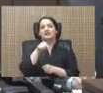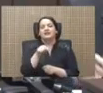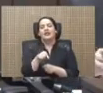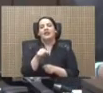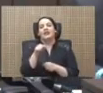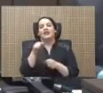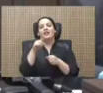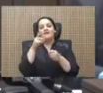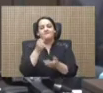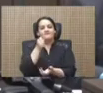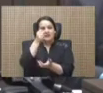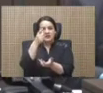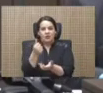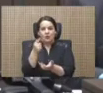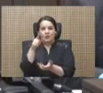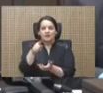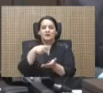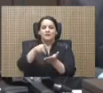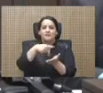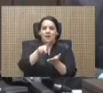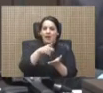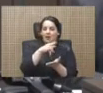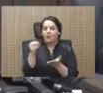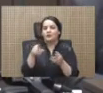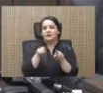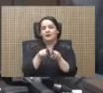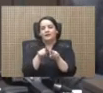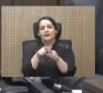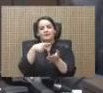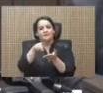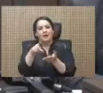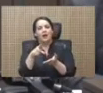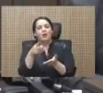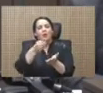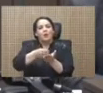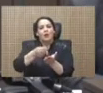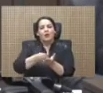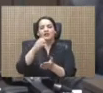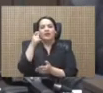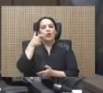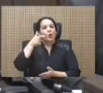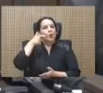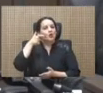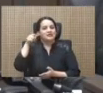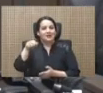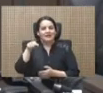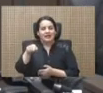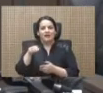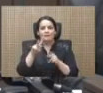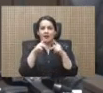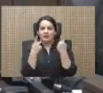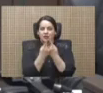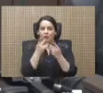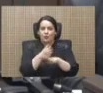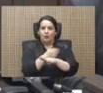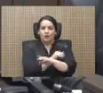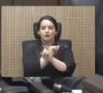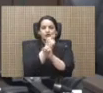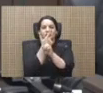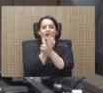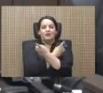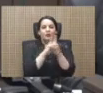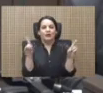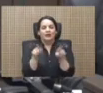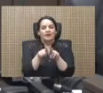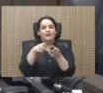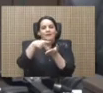por concepto, por ejemplo, del pago de planillas del call center del Partido Progreso Social Democrático, así como